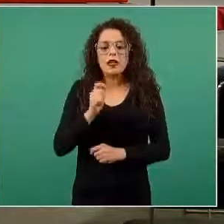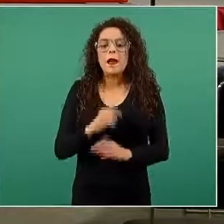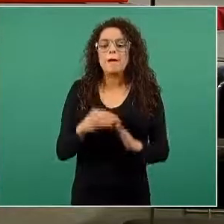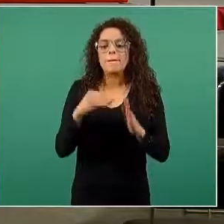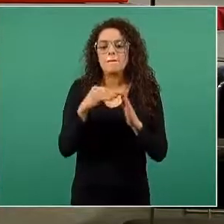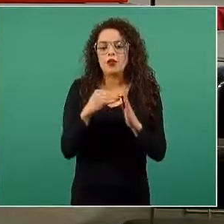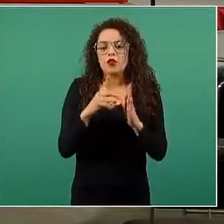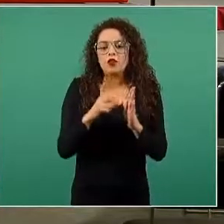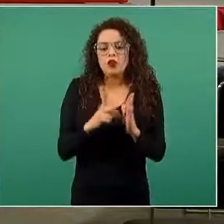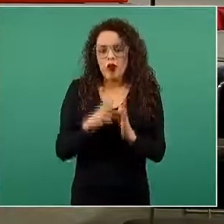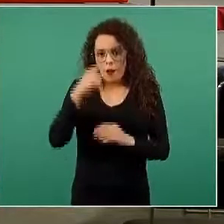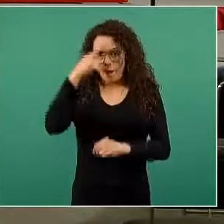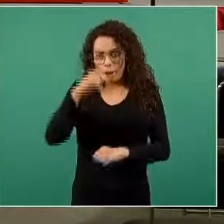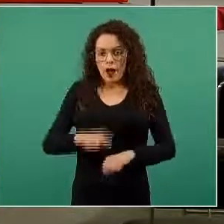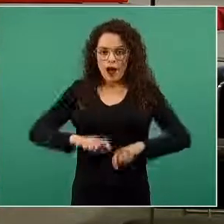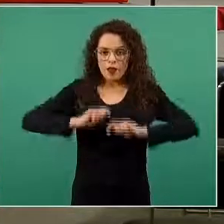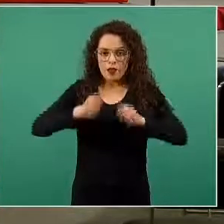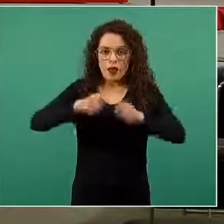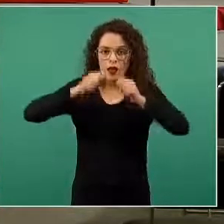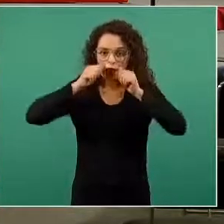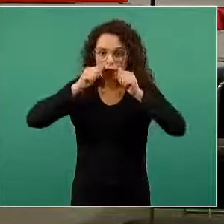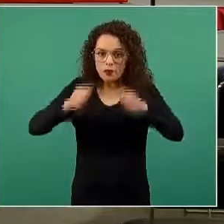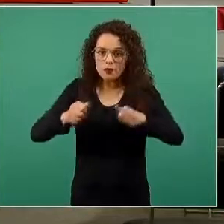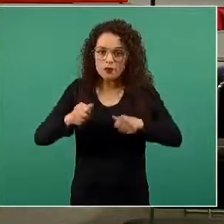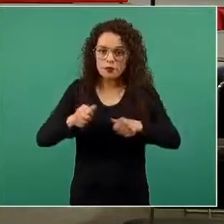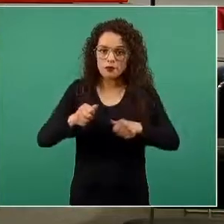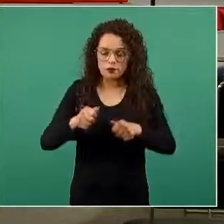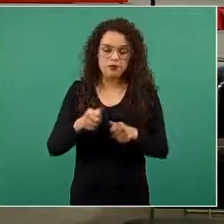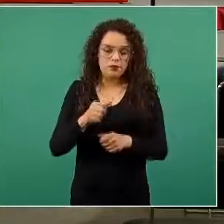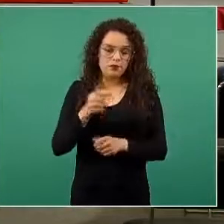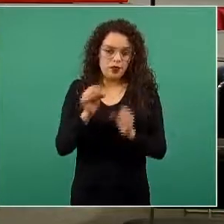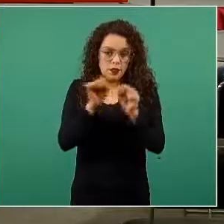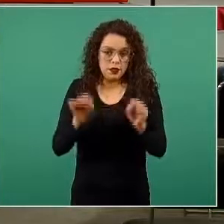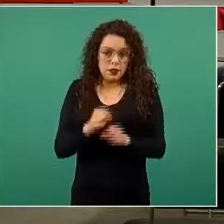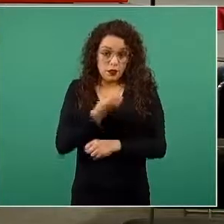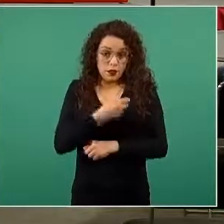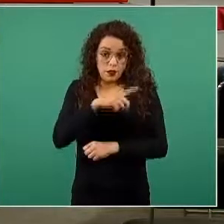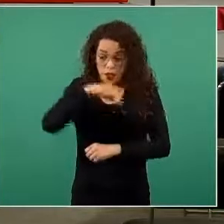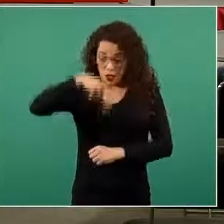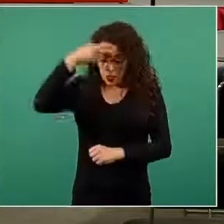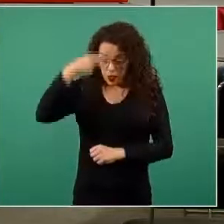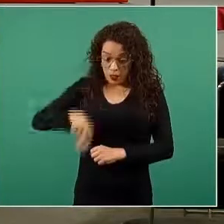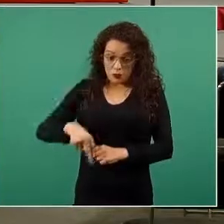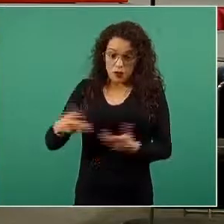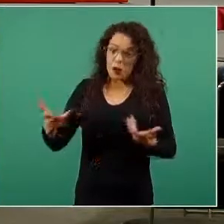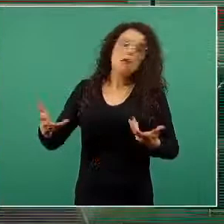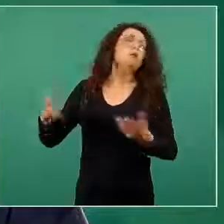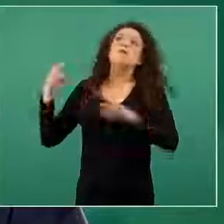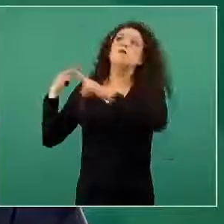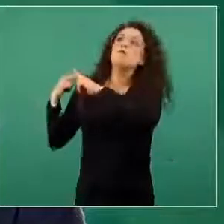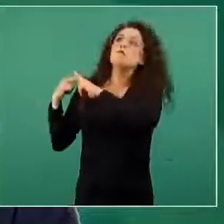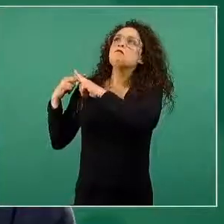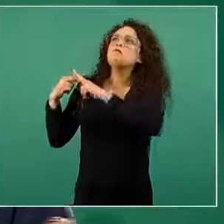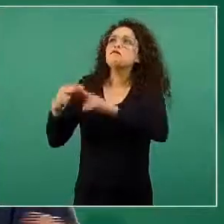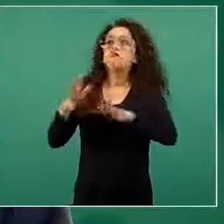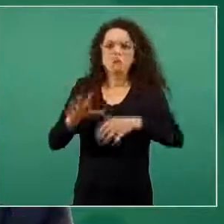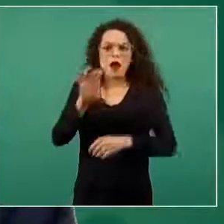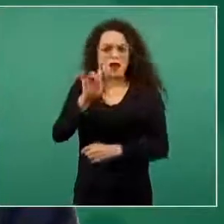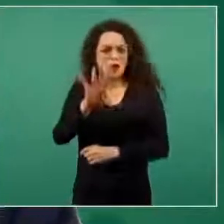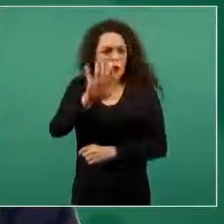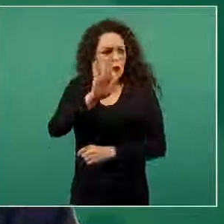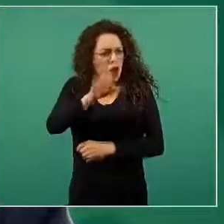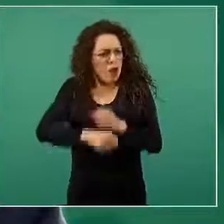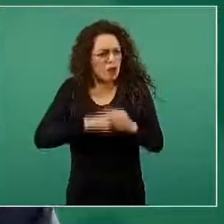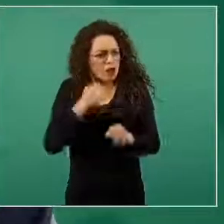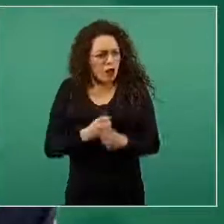modelo de atención del Sistema de Salud de México a lo largo de 35, 40 años se fue